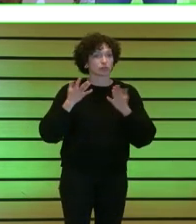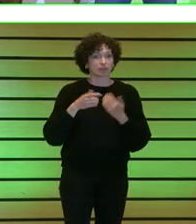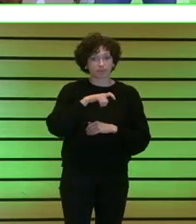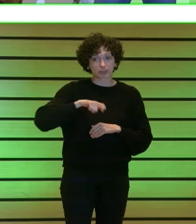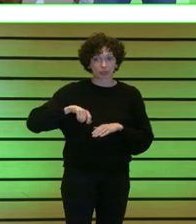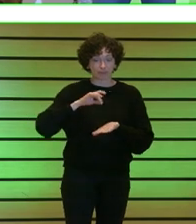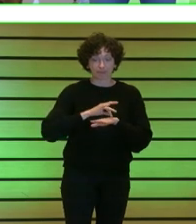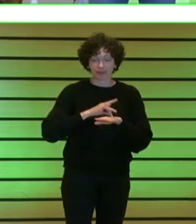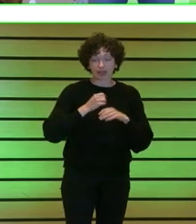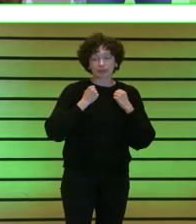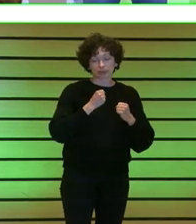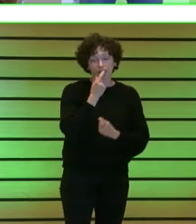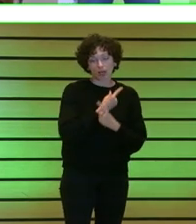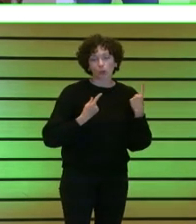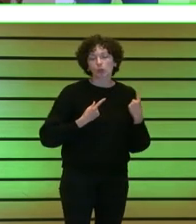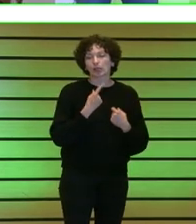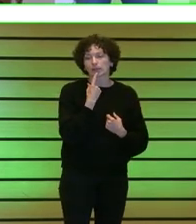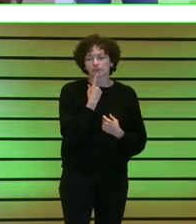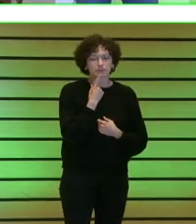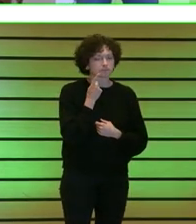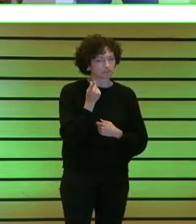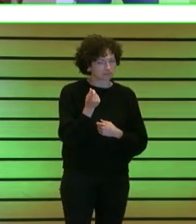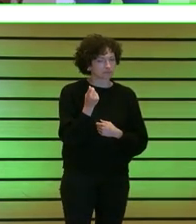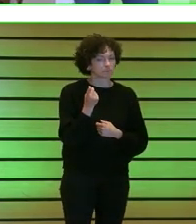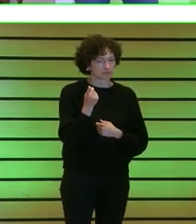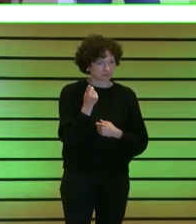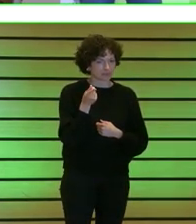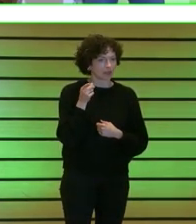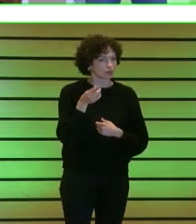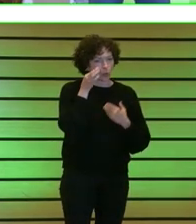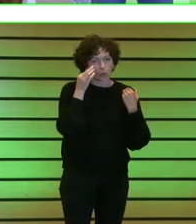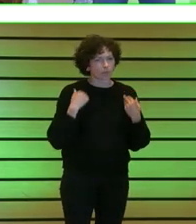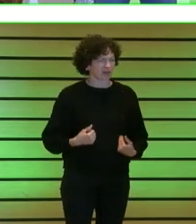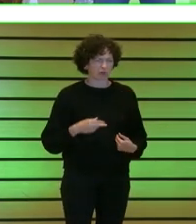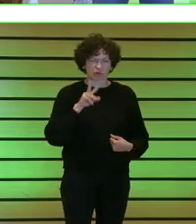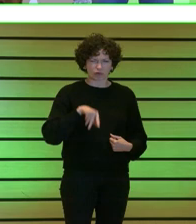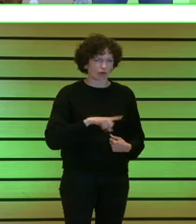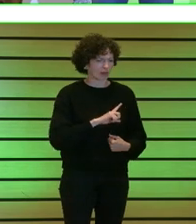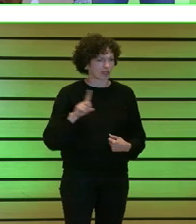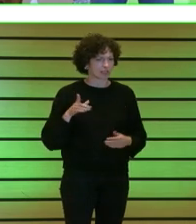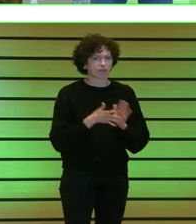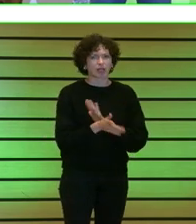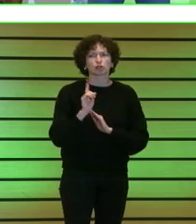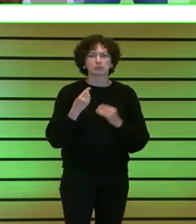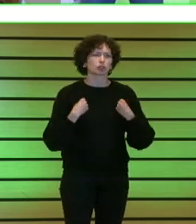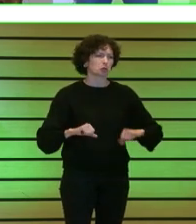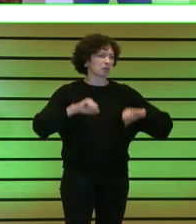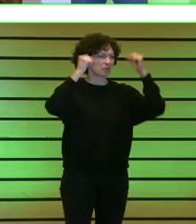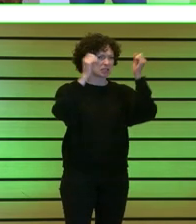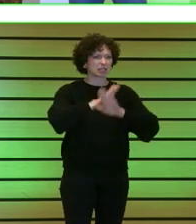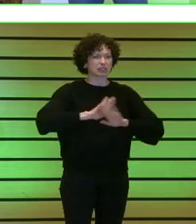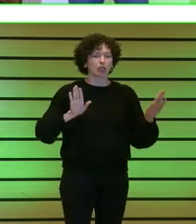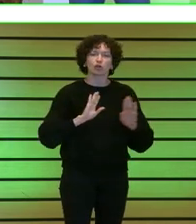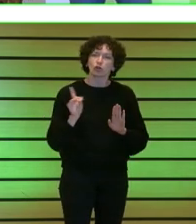a decir algunos intensivistas debemos empezar a decir esto es inhumano no se trata de sobrevivir se trata de sobrevivir y